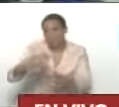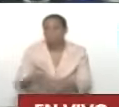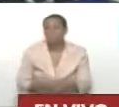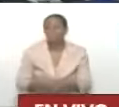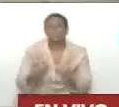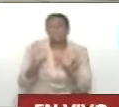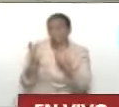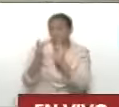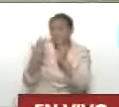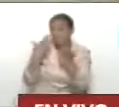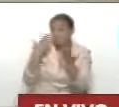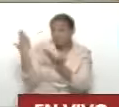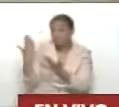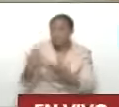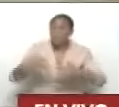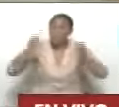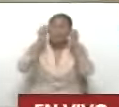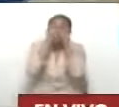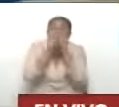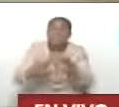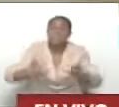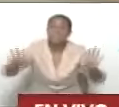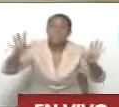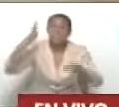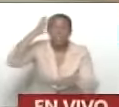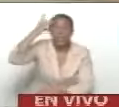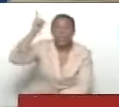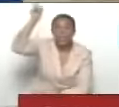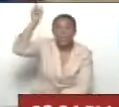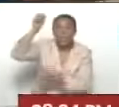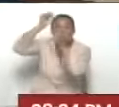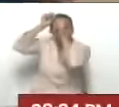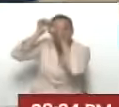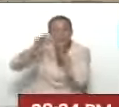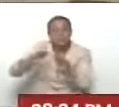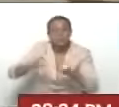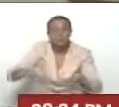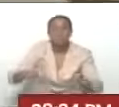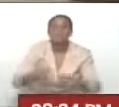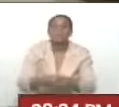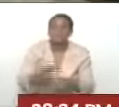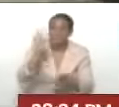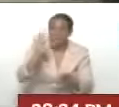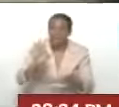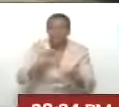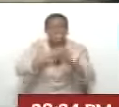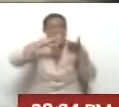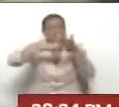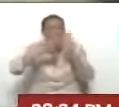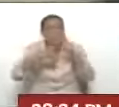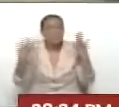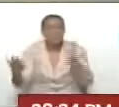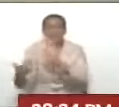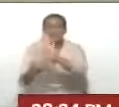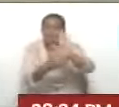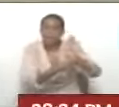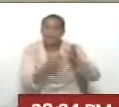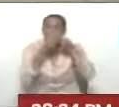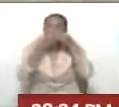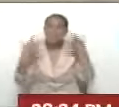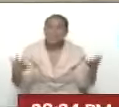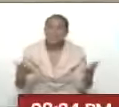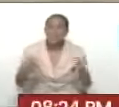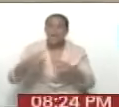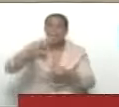bueno, una lluvia bendita que nos está cayendo del cielo, que significa este maravilloso